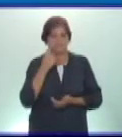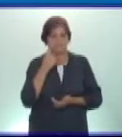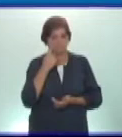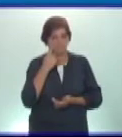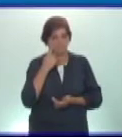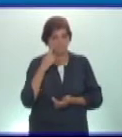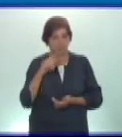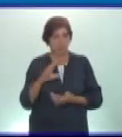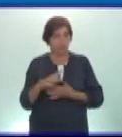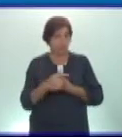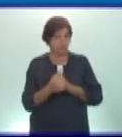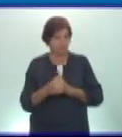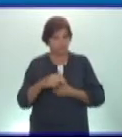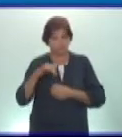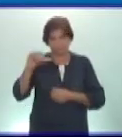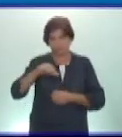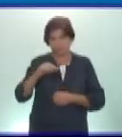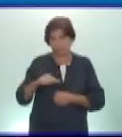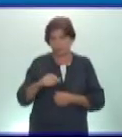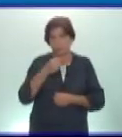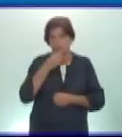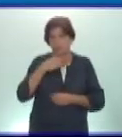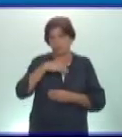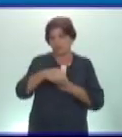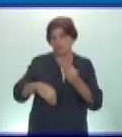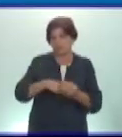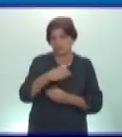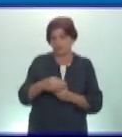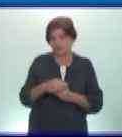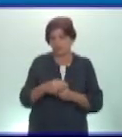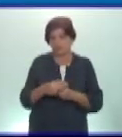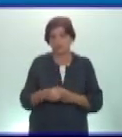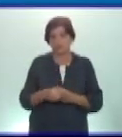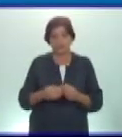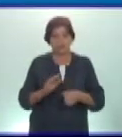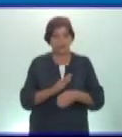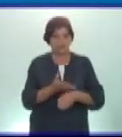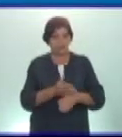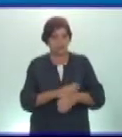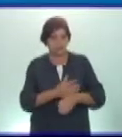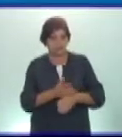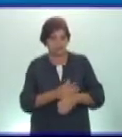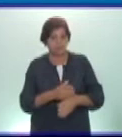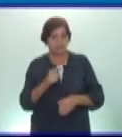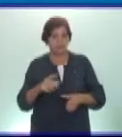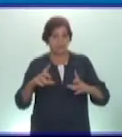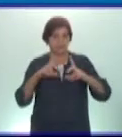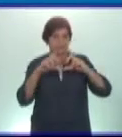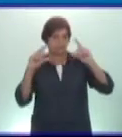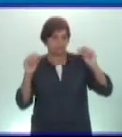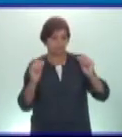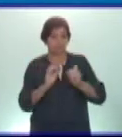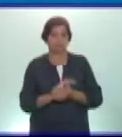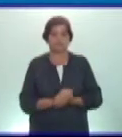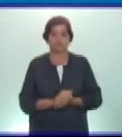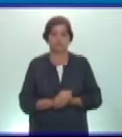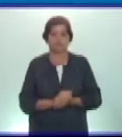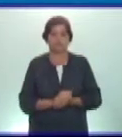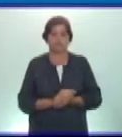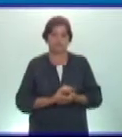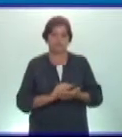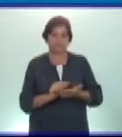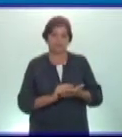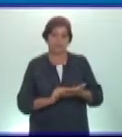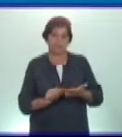puntuación mal utilizado puede cambiar por completo el sentido de lo que nosotros queremos expresar. Vamos a darle un breve